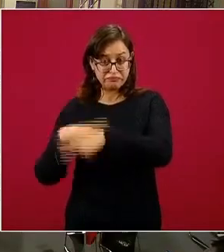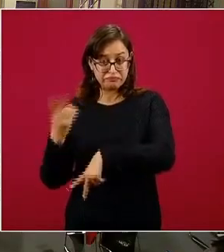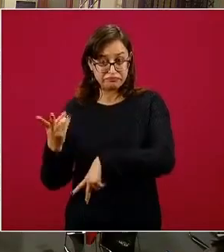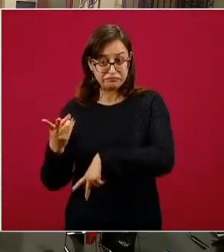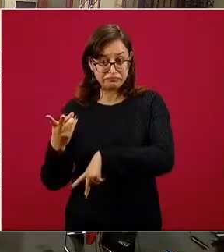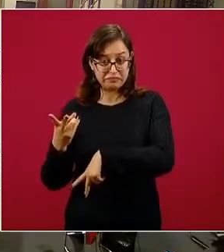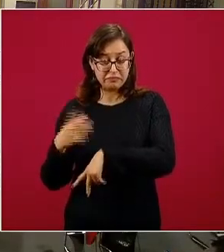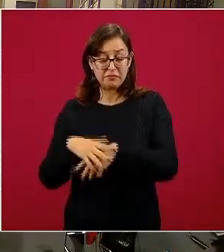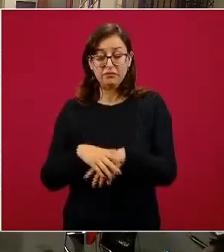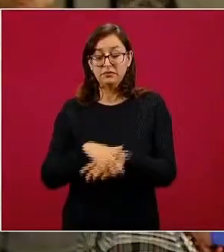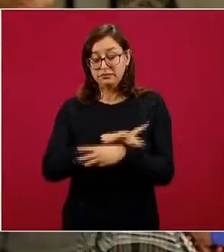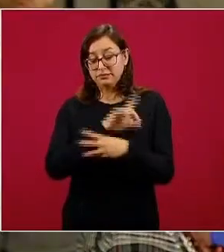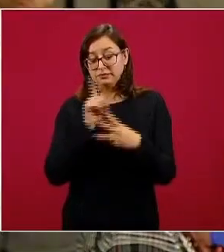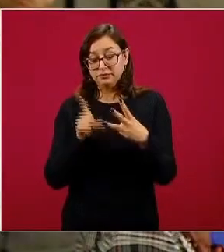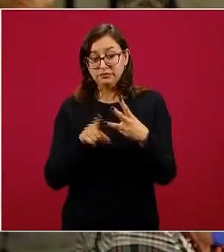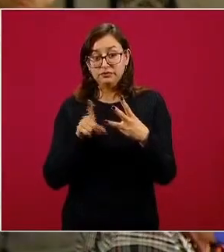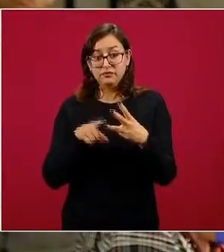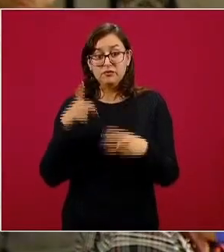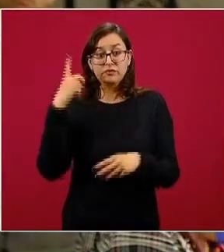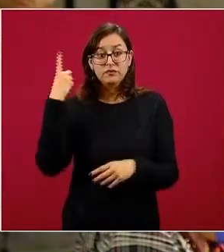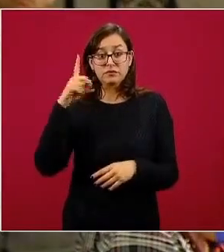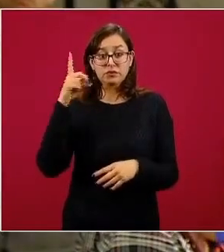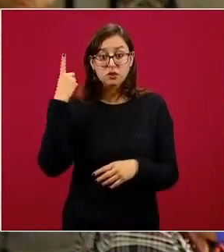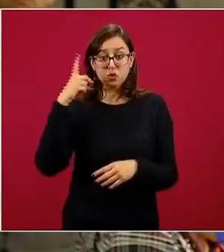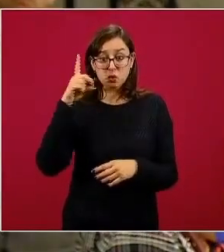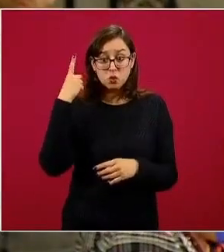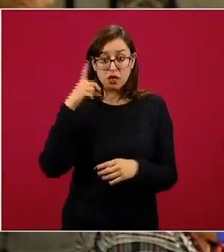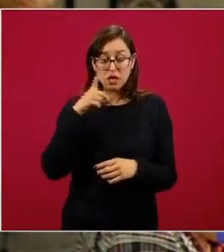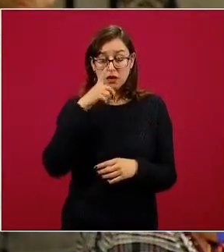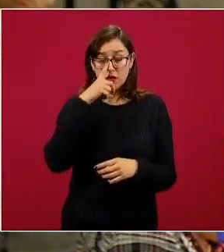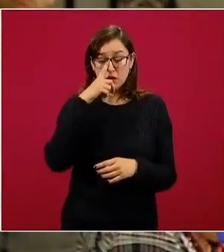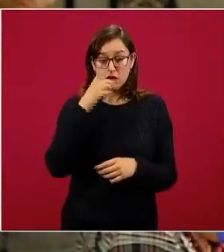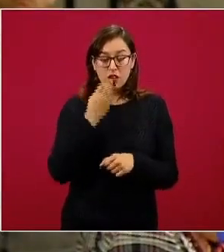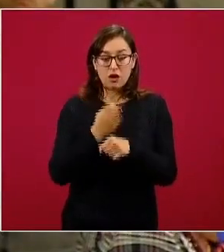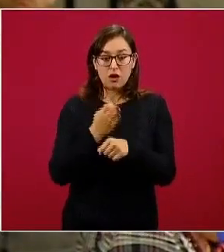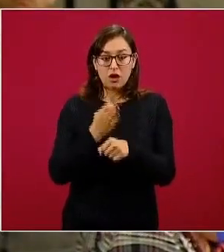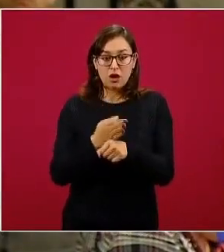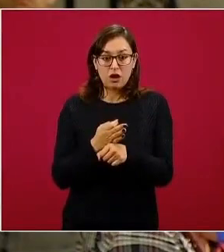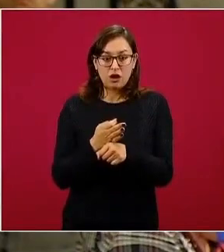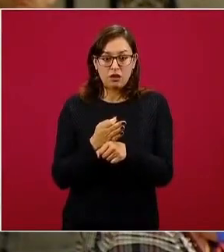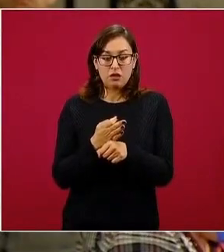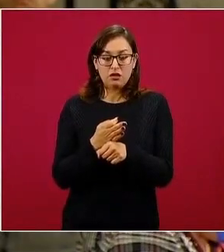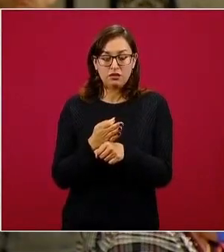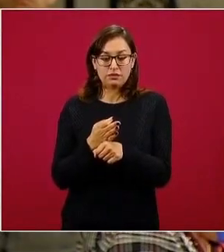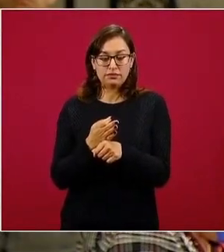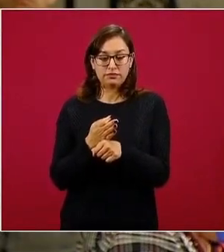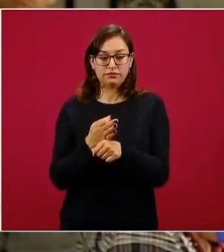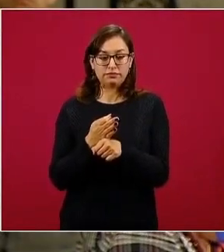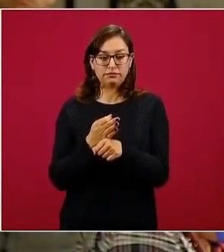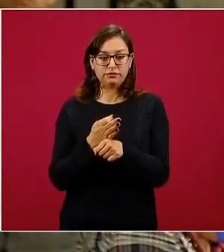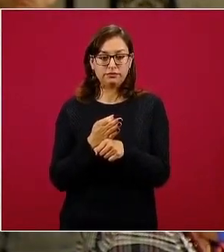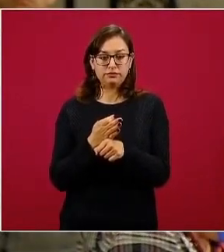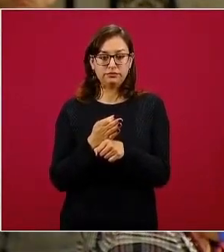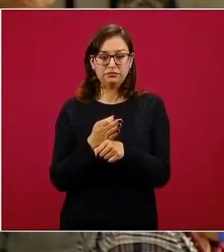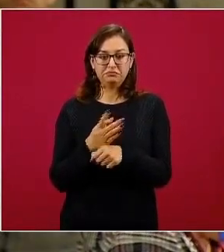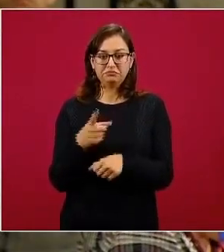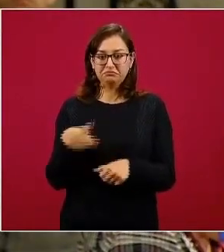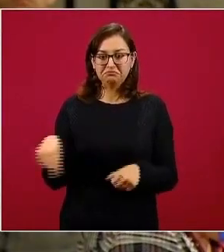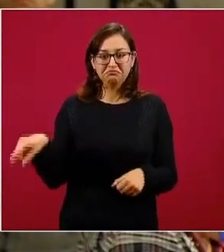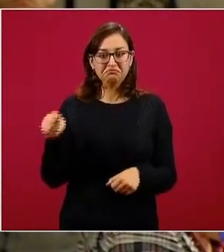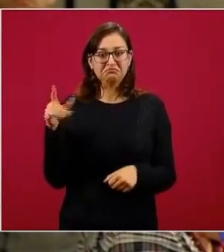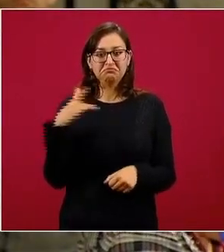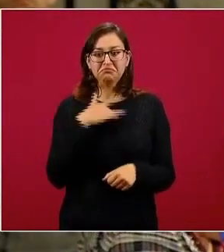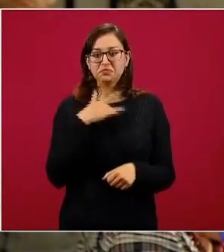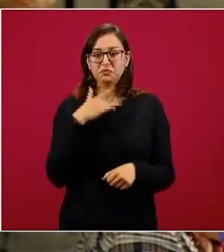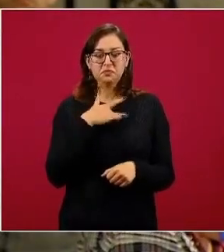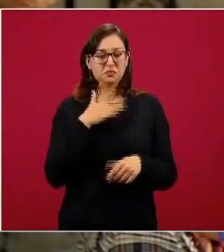caso del estado de Durango, que ahorita de manera, ellos mismos dijeron, nos vamos